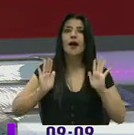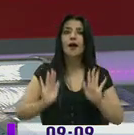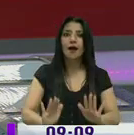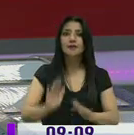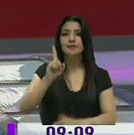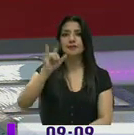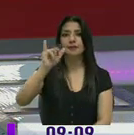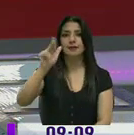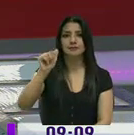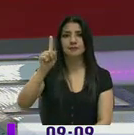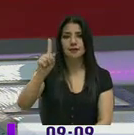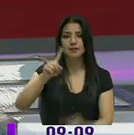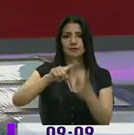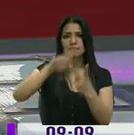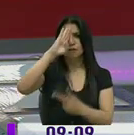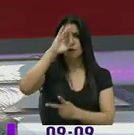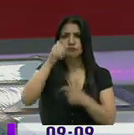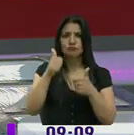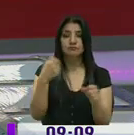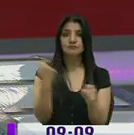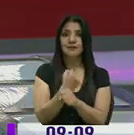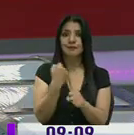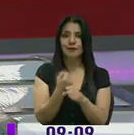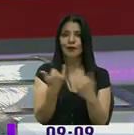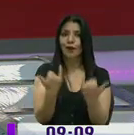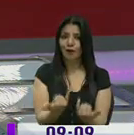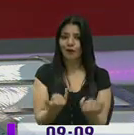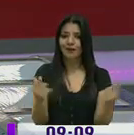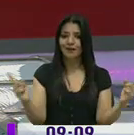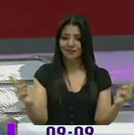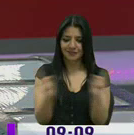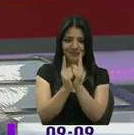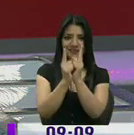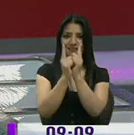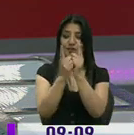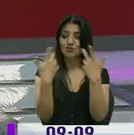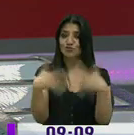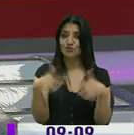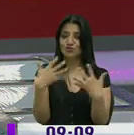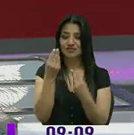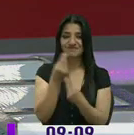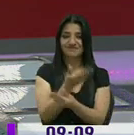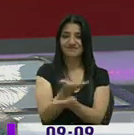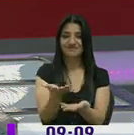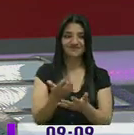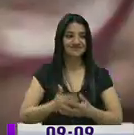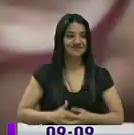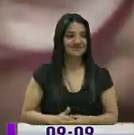la policía hicieron un gran trabajo y les contamos el desenlace de esta historia veamos